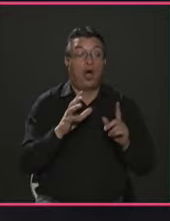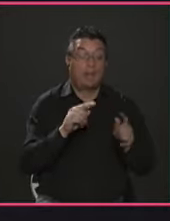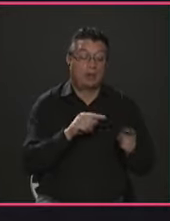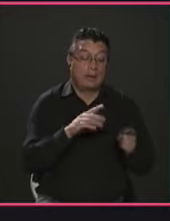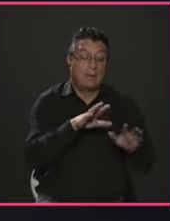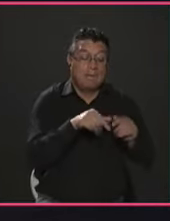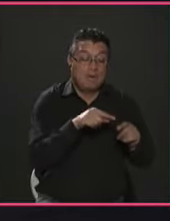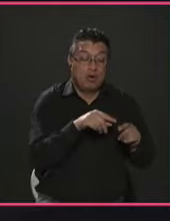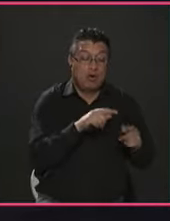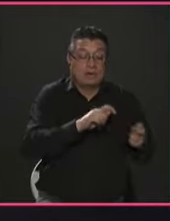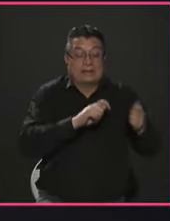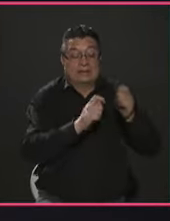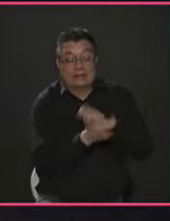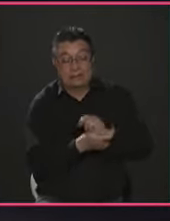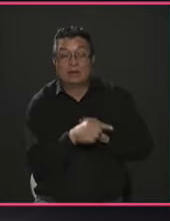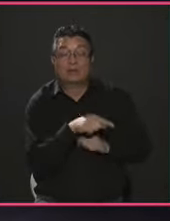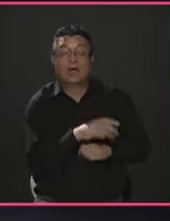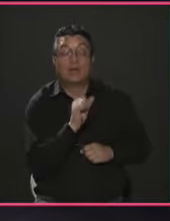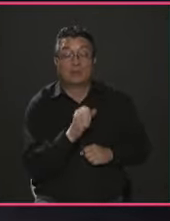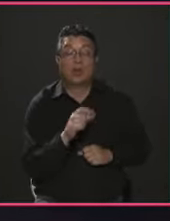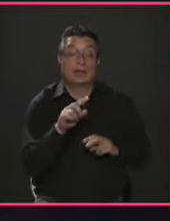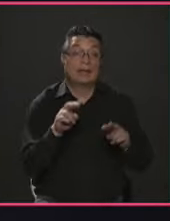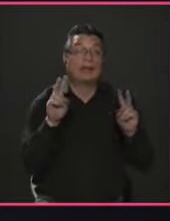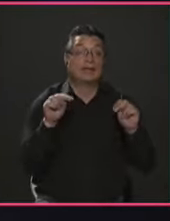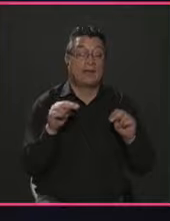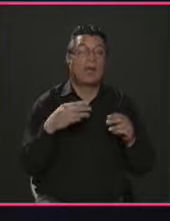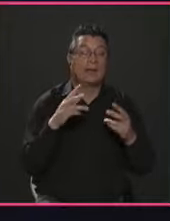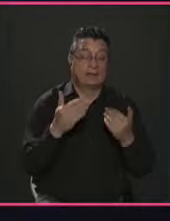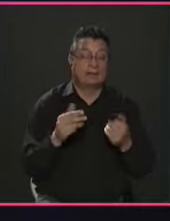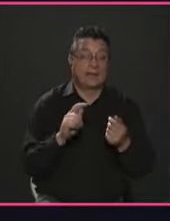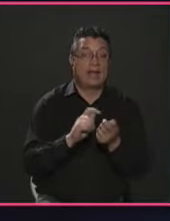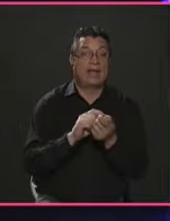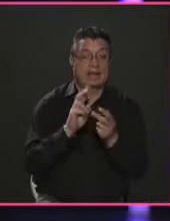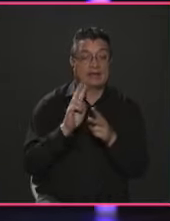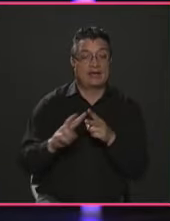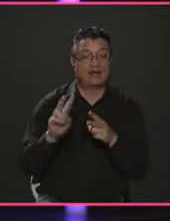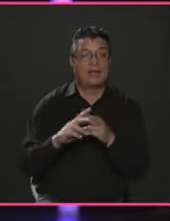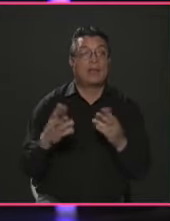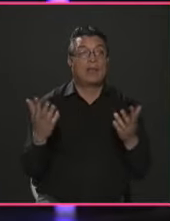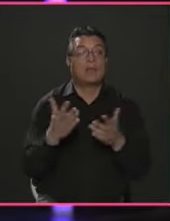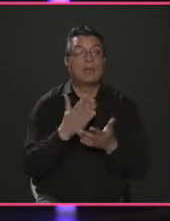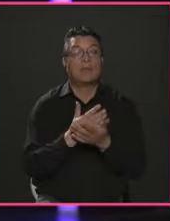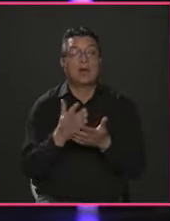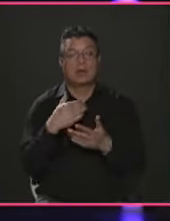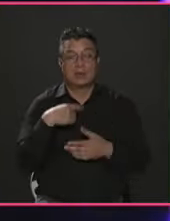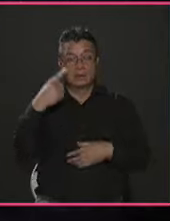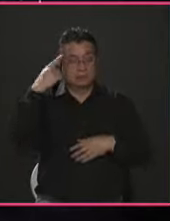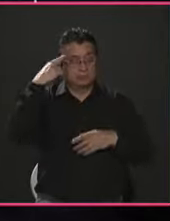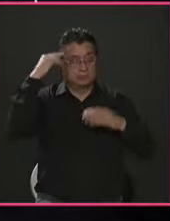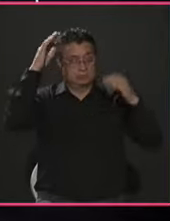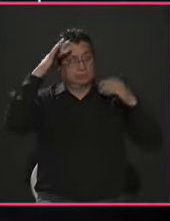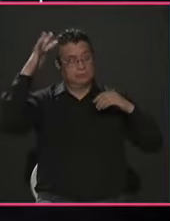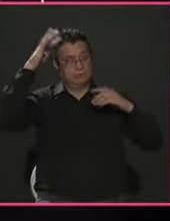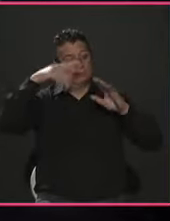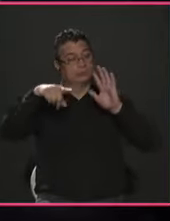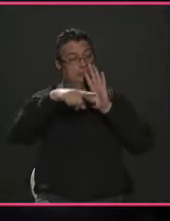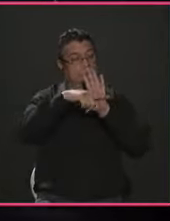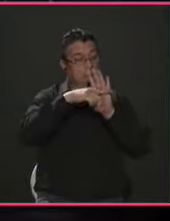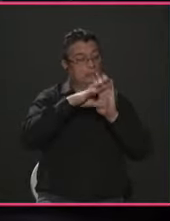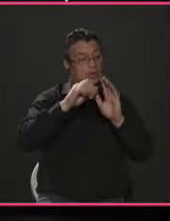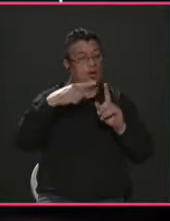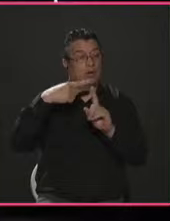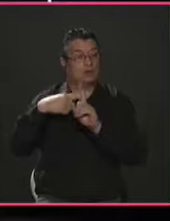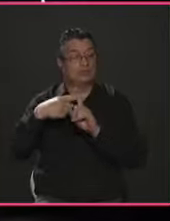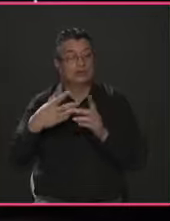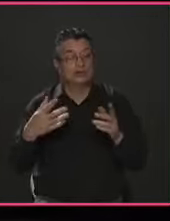necesito adecuarlo a mi dominio ahí hay un hay un tema Que obviamente necesitamos resolver qué pasa con los sesgos ya creo que en la mañana hablaron varios de los